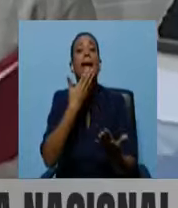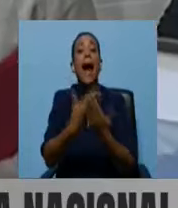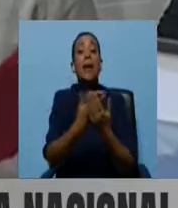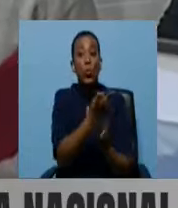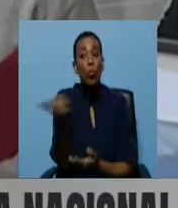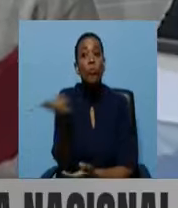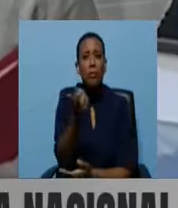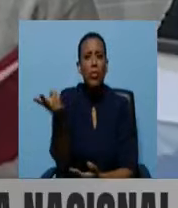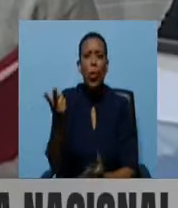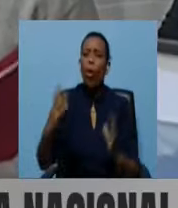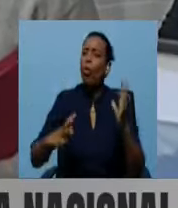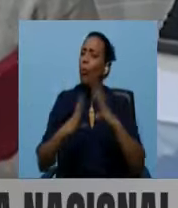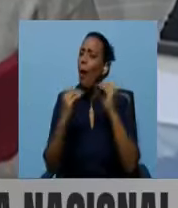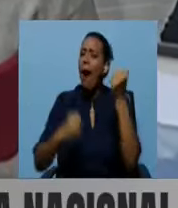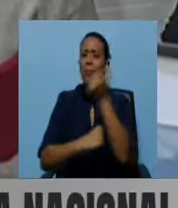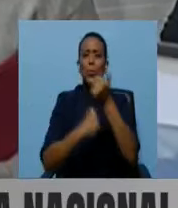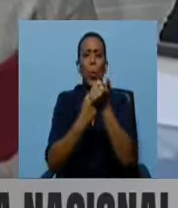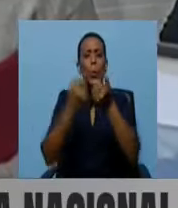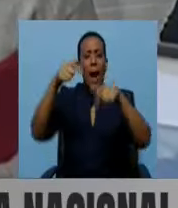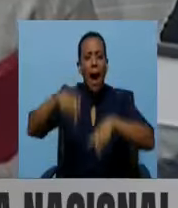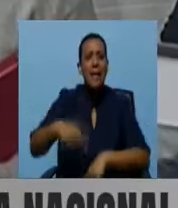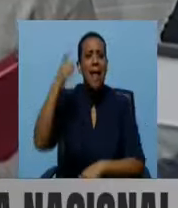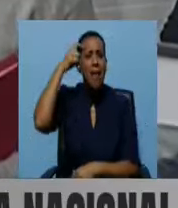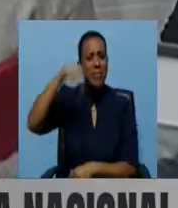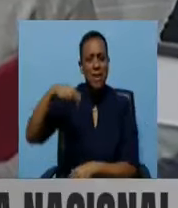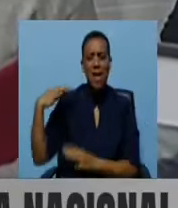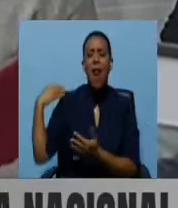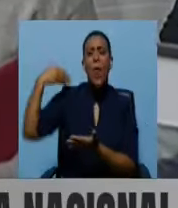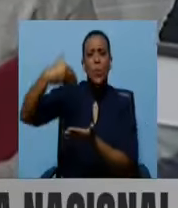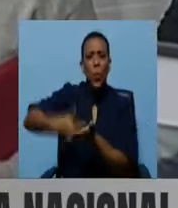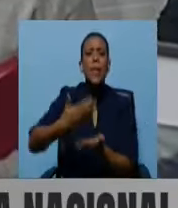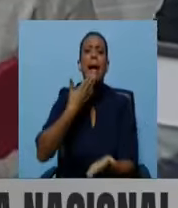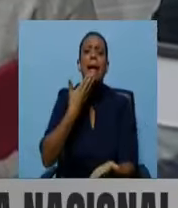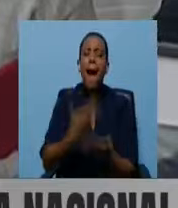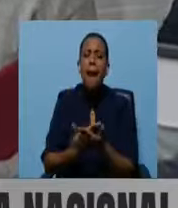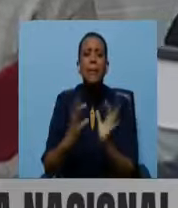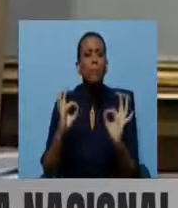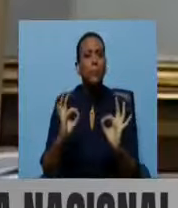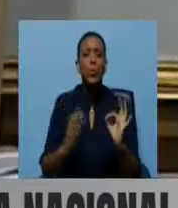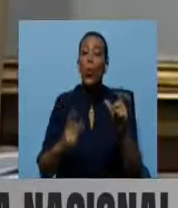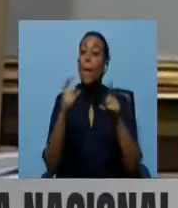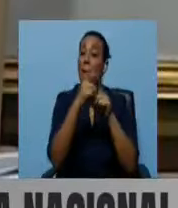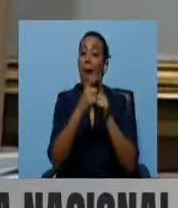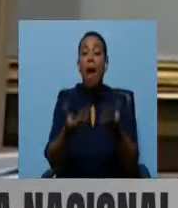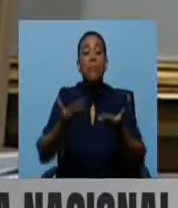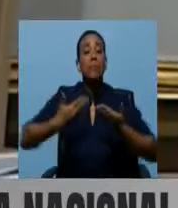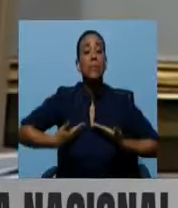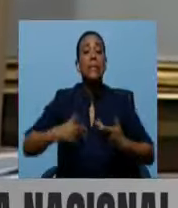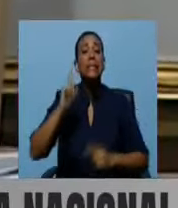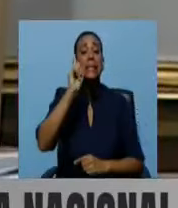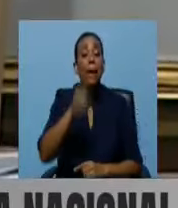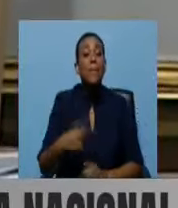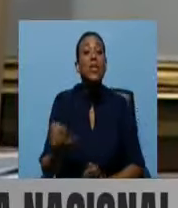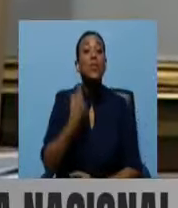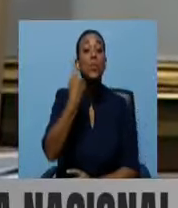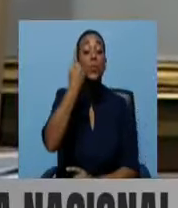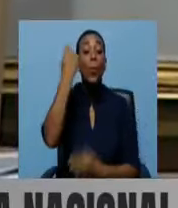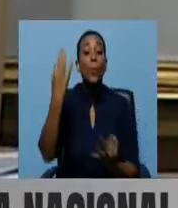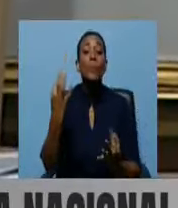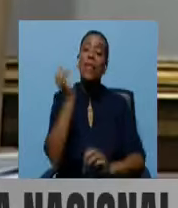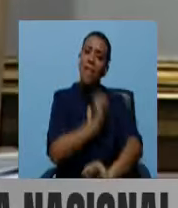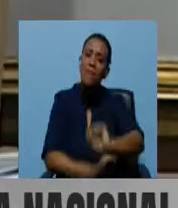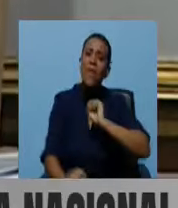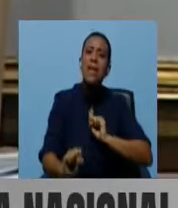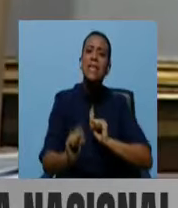agradecemos todo lo que han estado en nuestra tierra, en nuestra patria. Les agradecemos todas sus palabras y les agradecemos sobre todo la